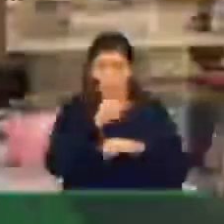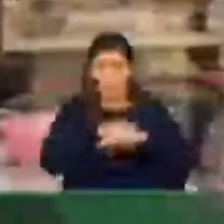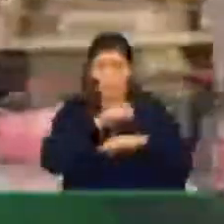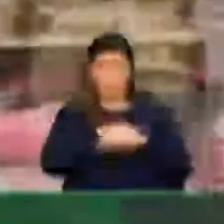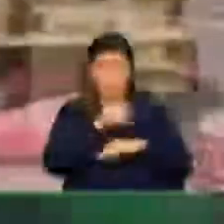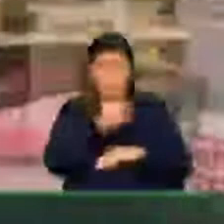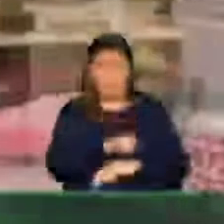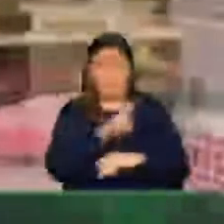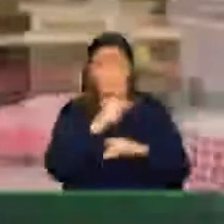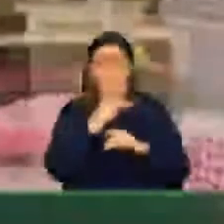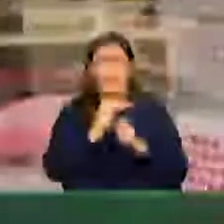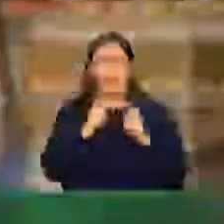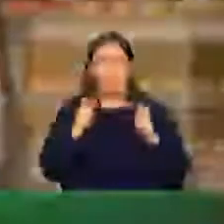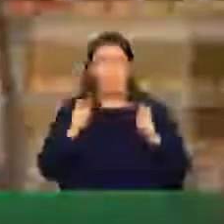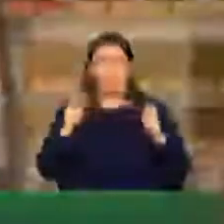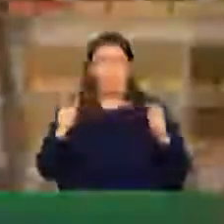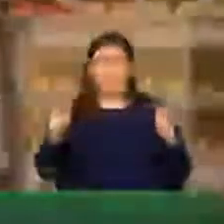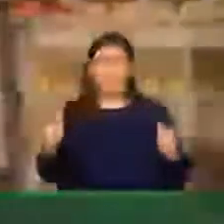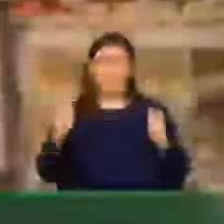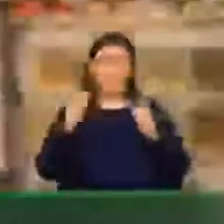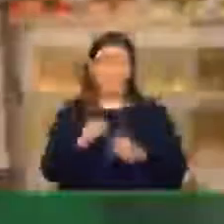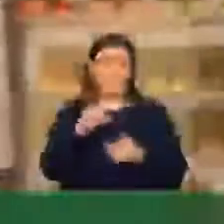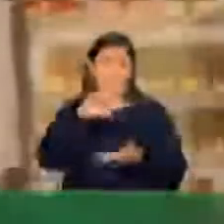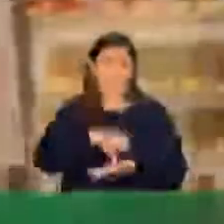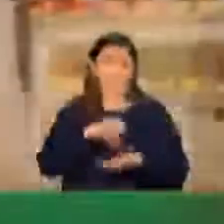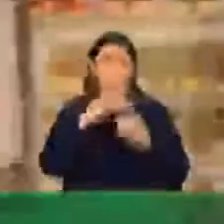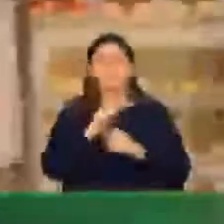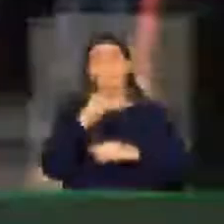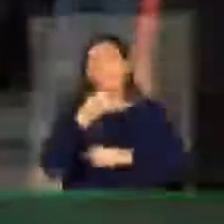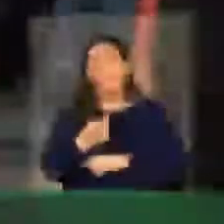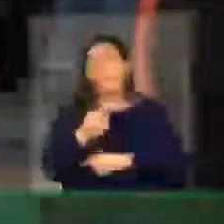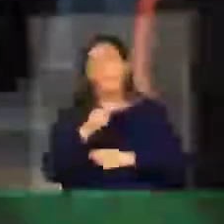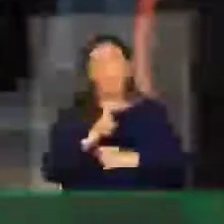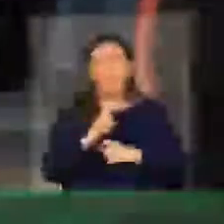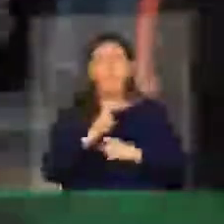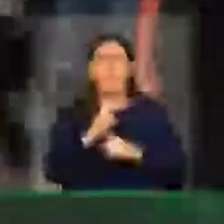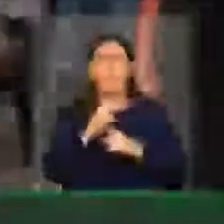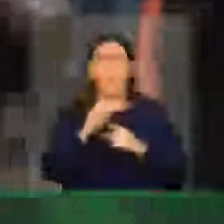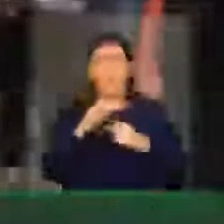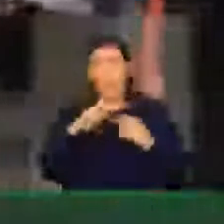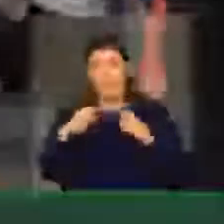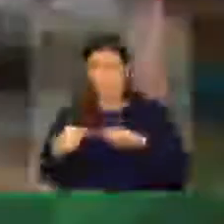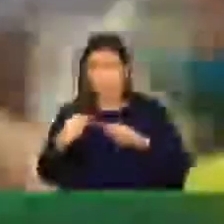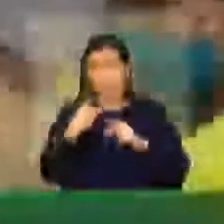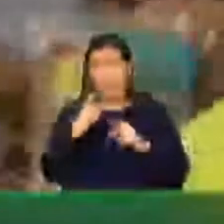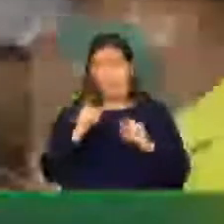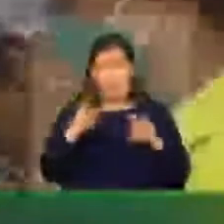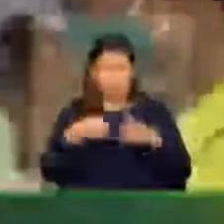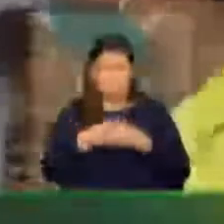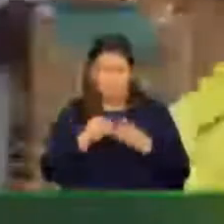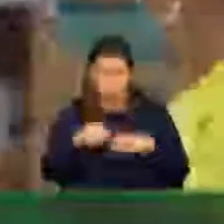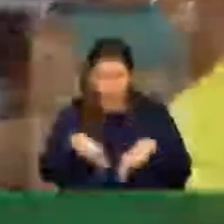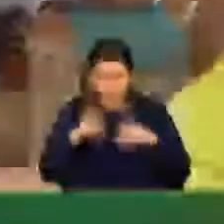responsable en buena parte por el notorio aumento de los contagios en esa nación, según indicó el consorcio de secuenciación del genoma del SARS-CoV-2 de la